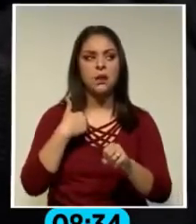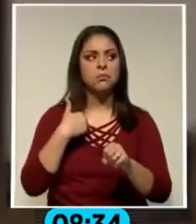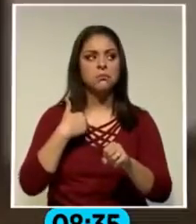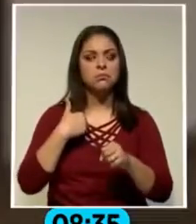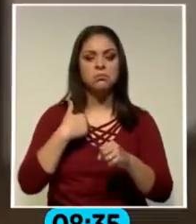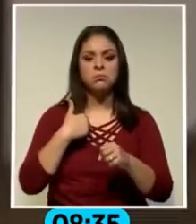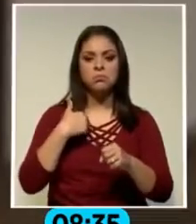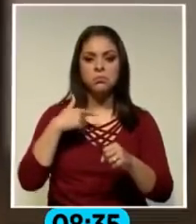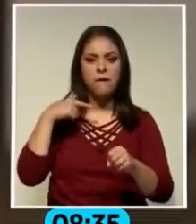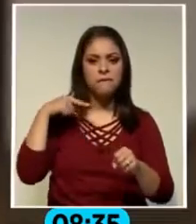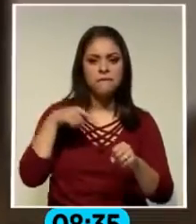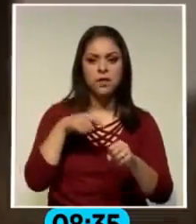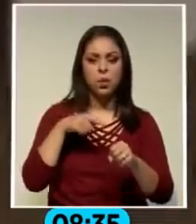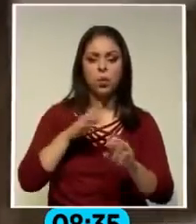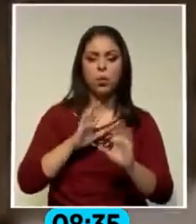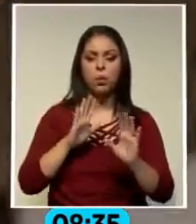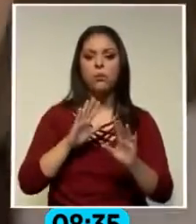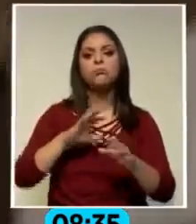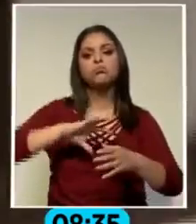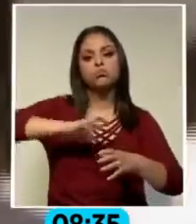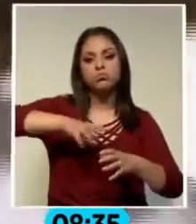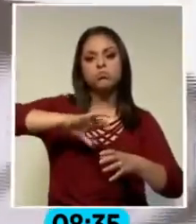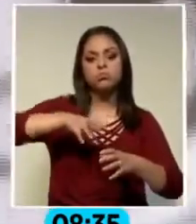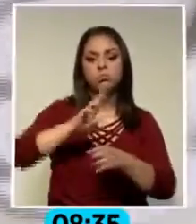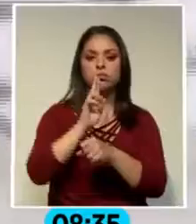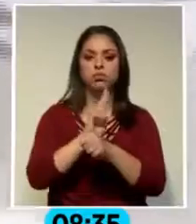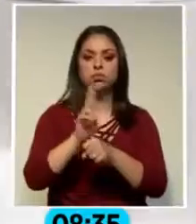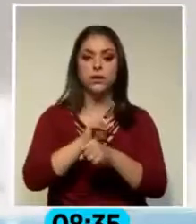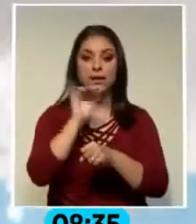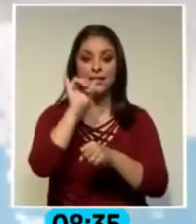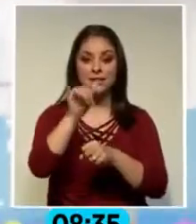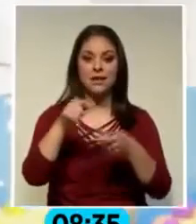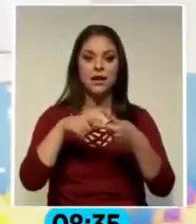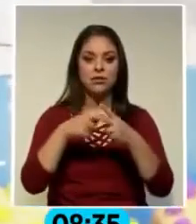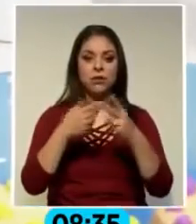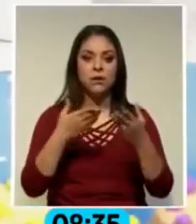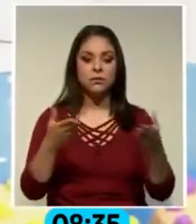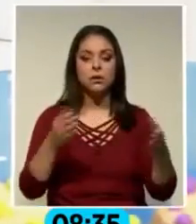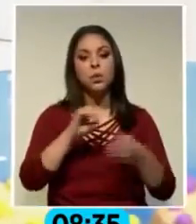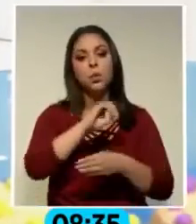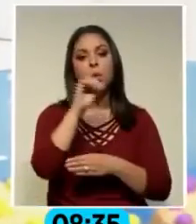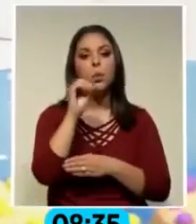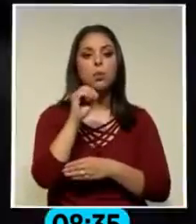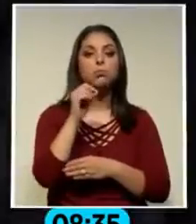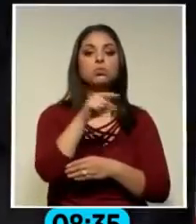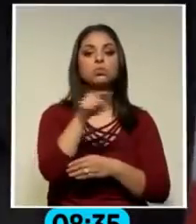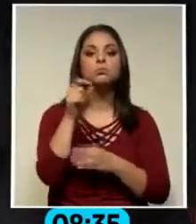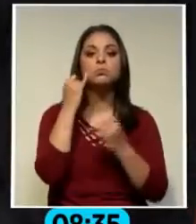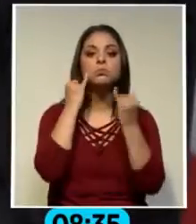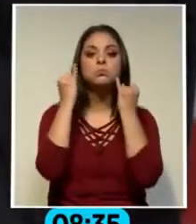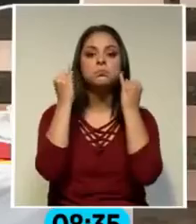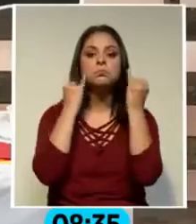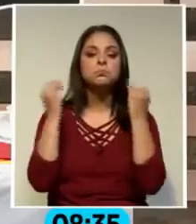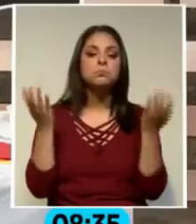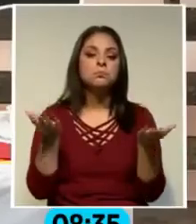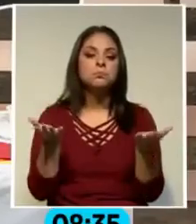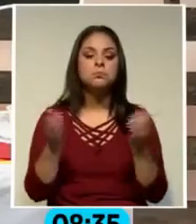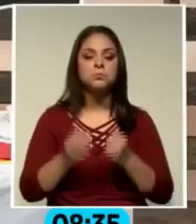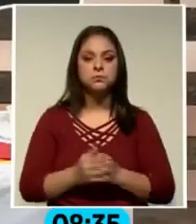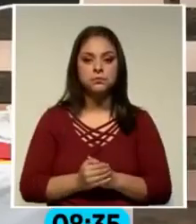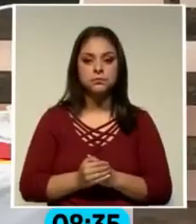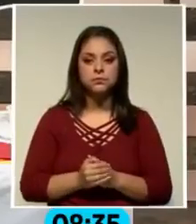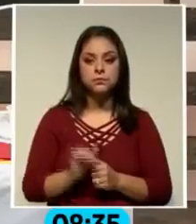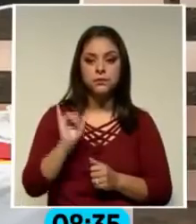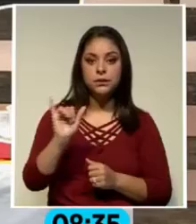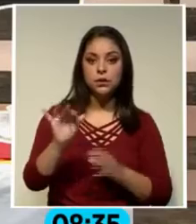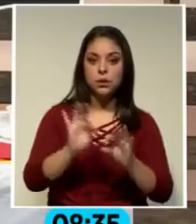recta, y pueden empezar a utilizar esa herramienta. Excelente. A ver qué ideas nos dan ustedes. Dice que eso sirve, eso